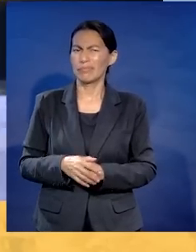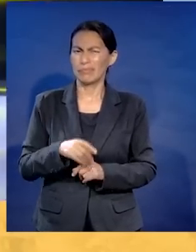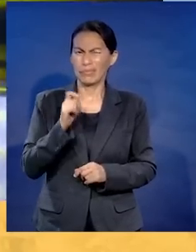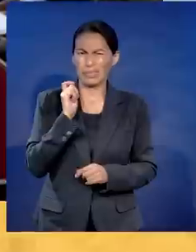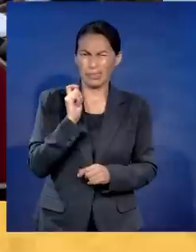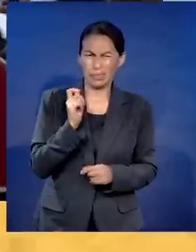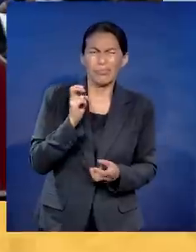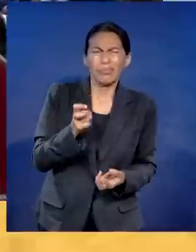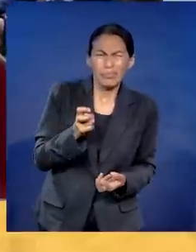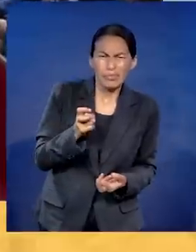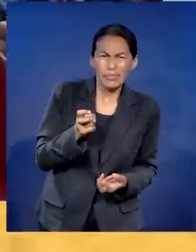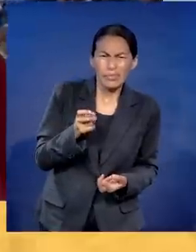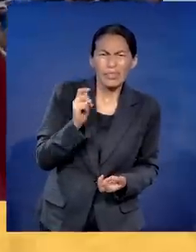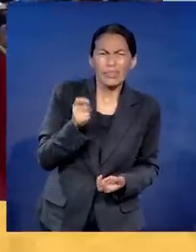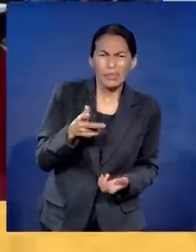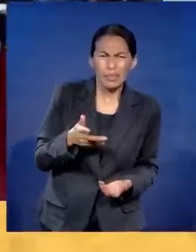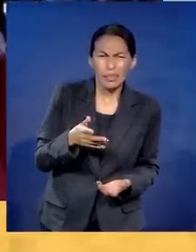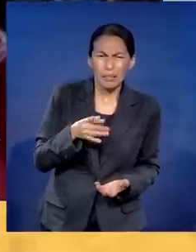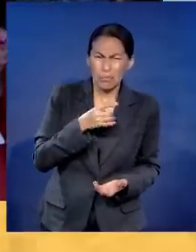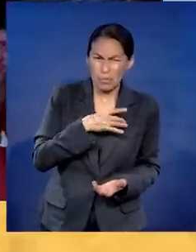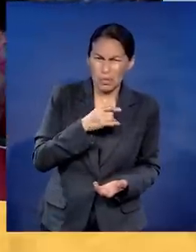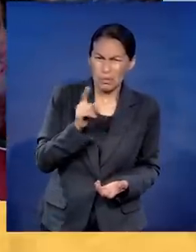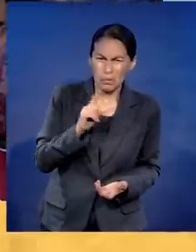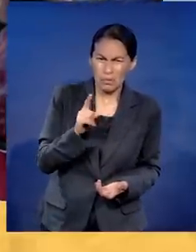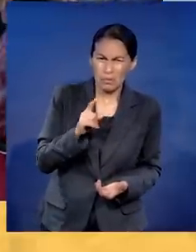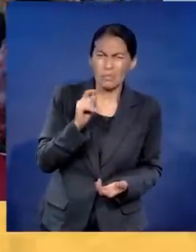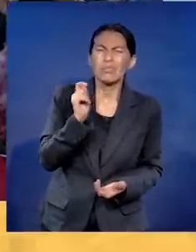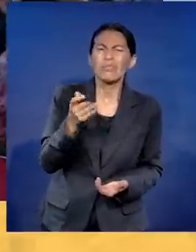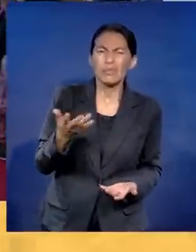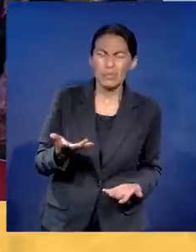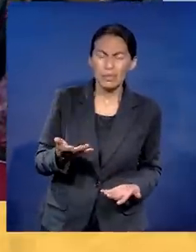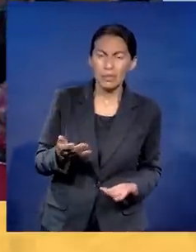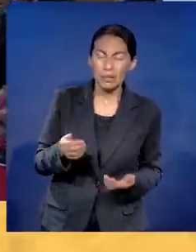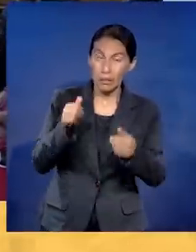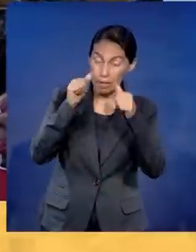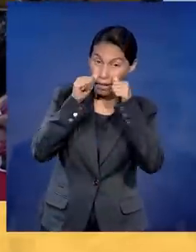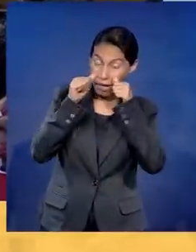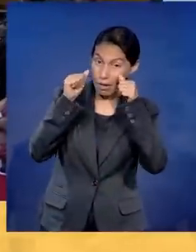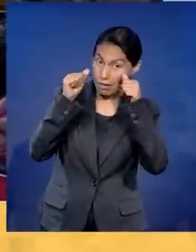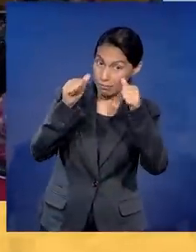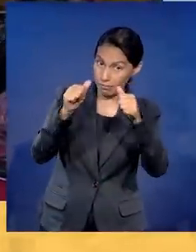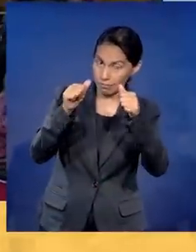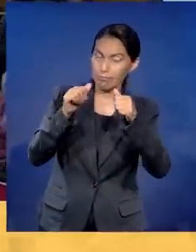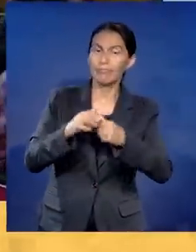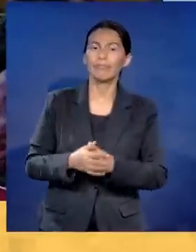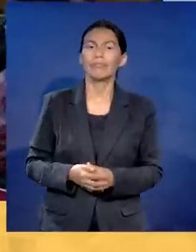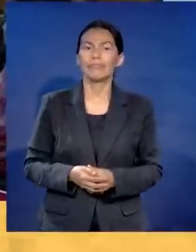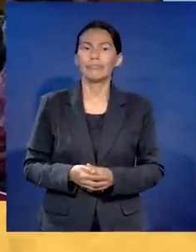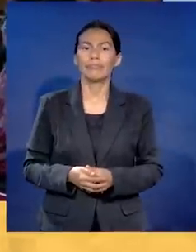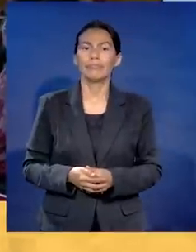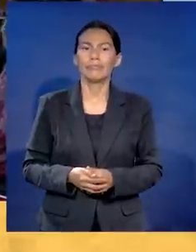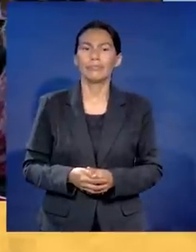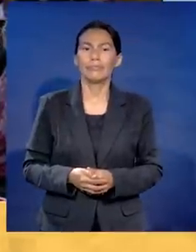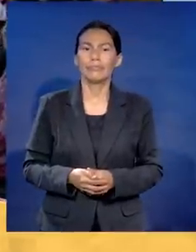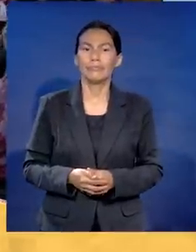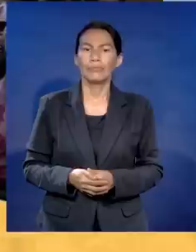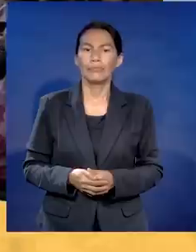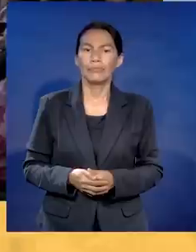Entonces, si no era miedo, ¿qué era? Y aquí está el punto. Ojo, pestaña, ceja, mucha oreja.